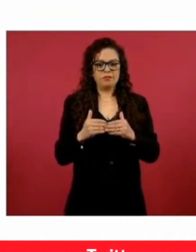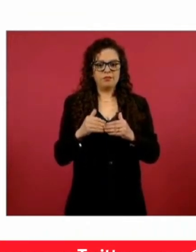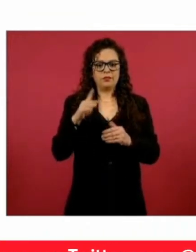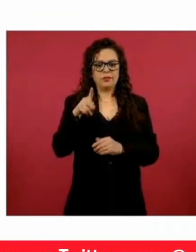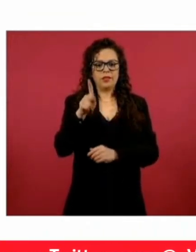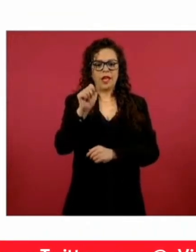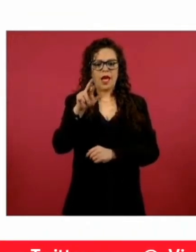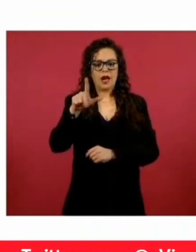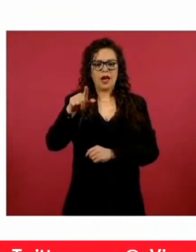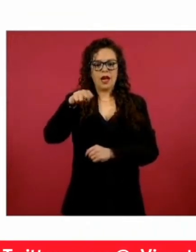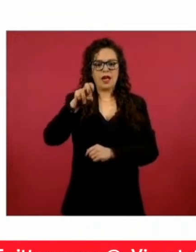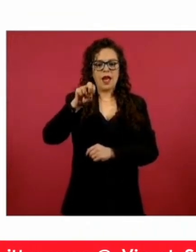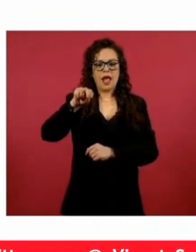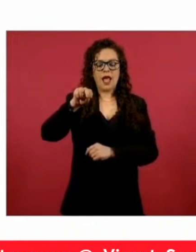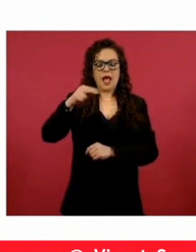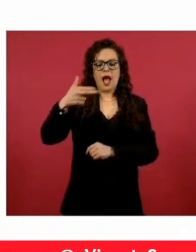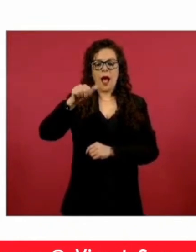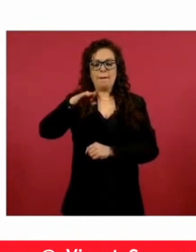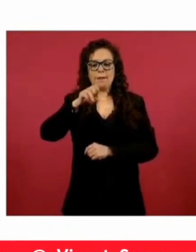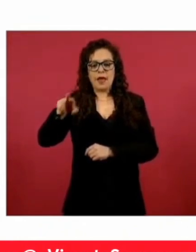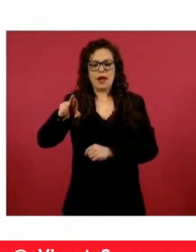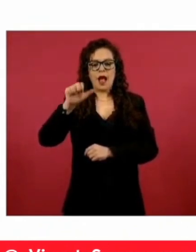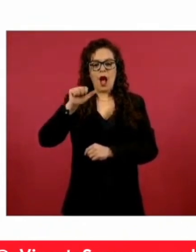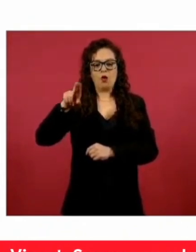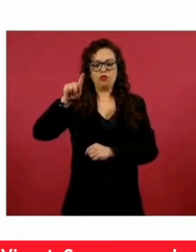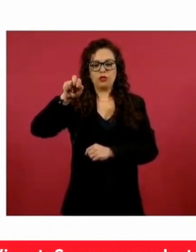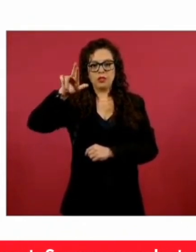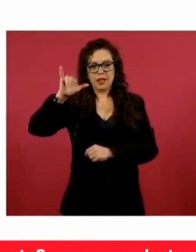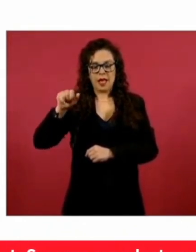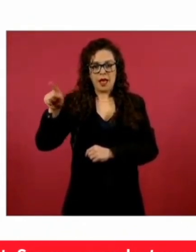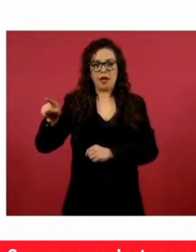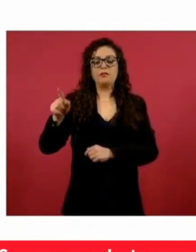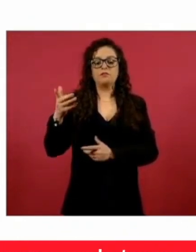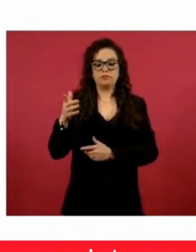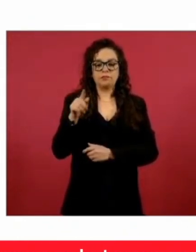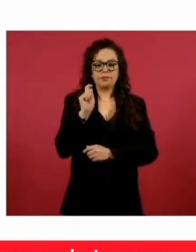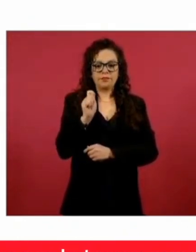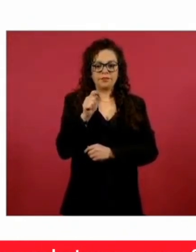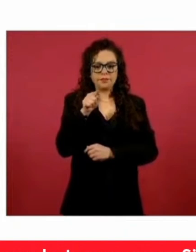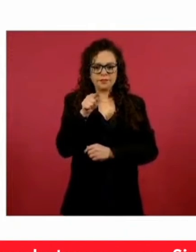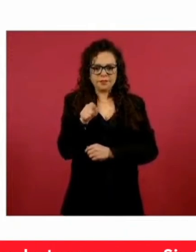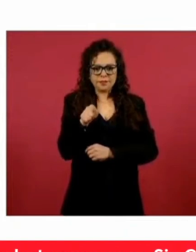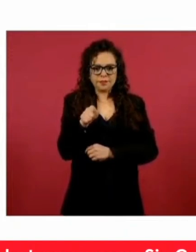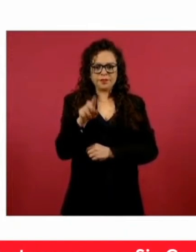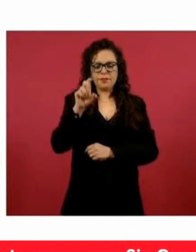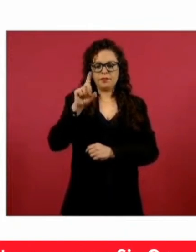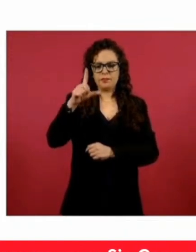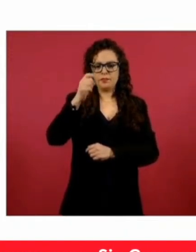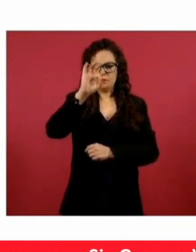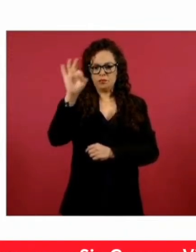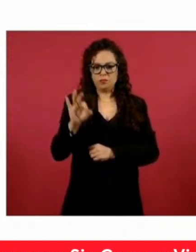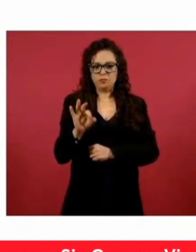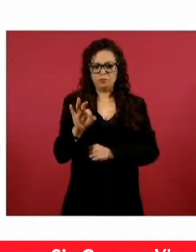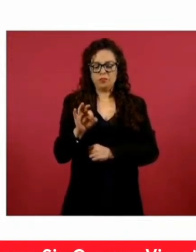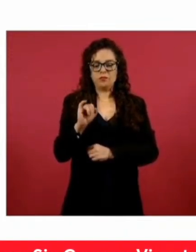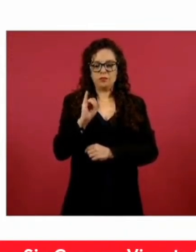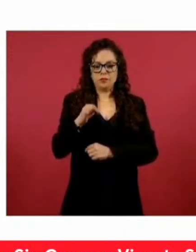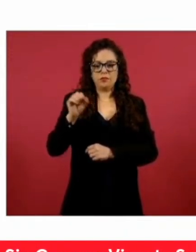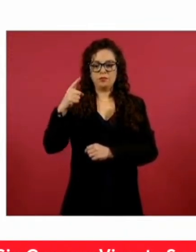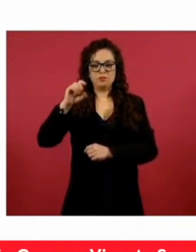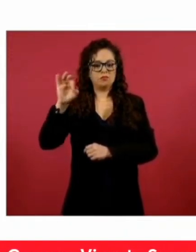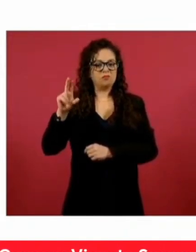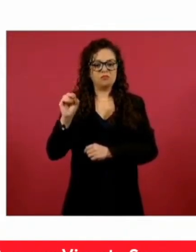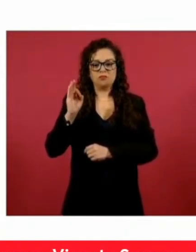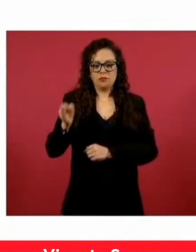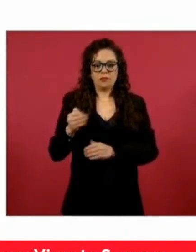Nehammer de Austria tiene el 31% de aceptación y el 61% de rechazo. Justin Trudeau de